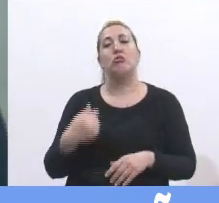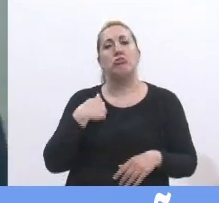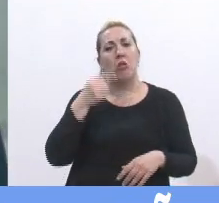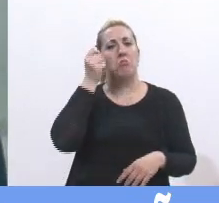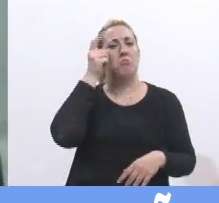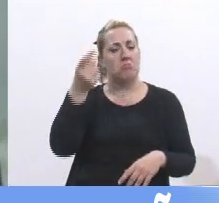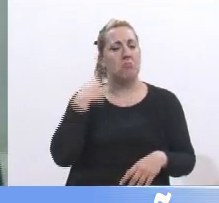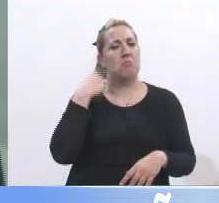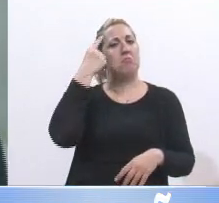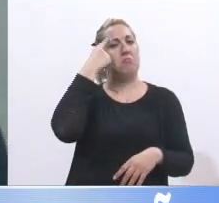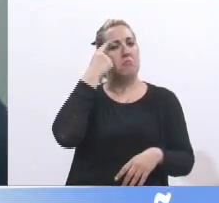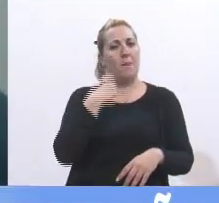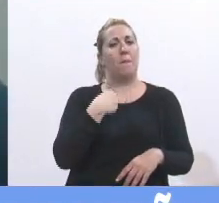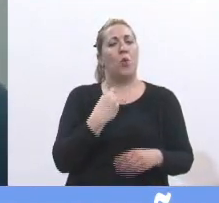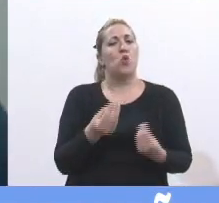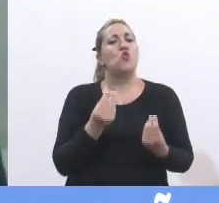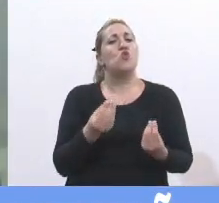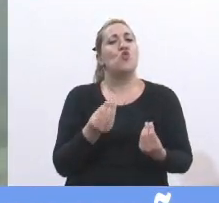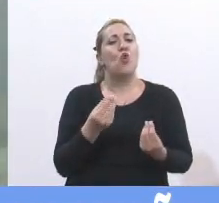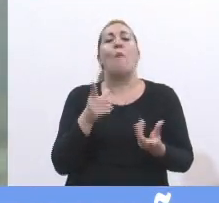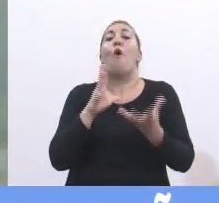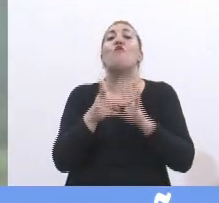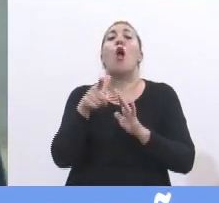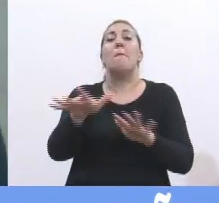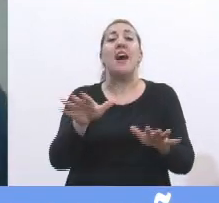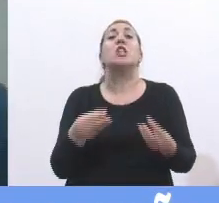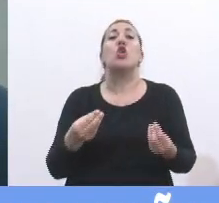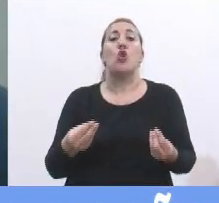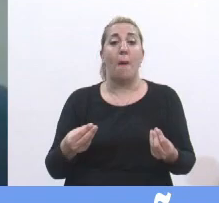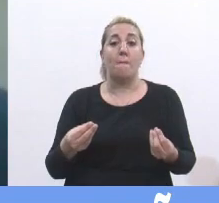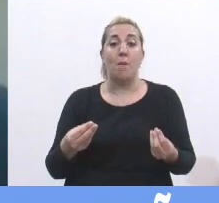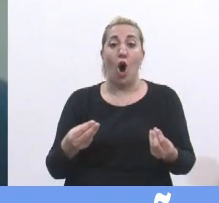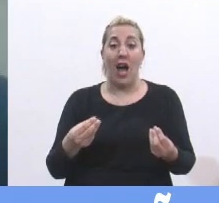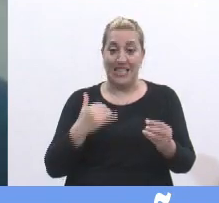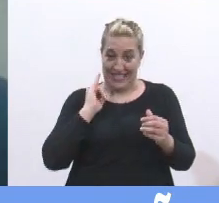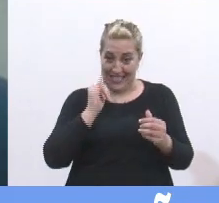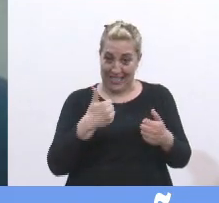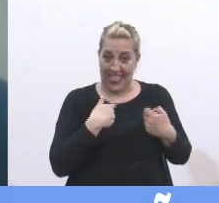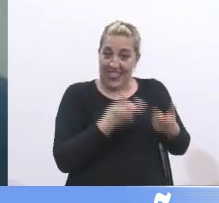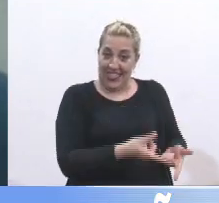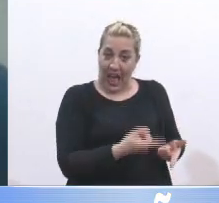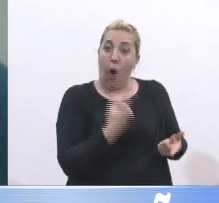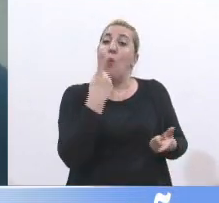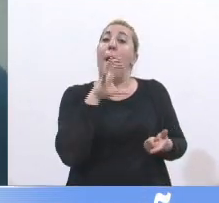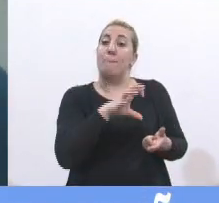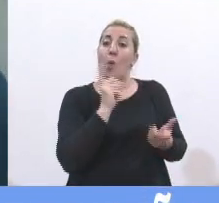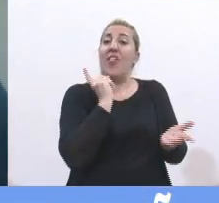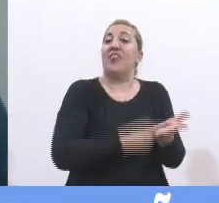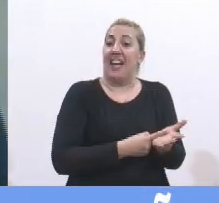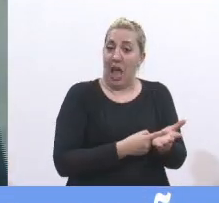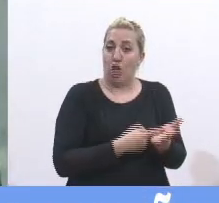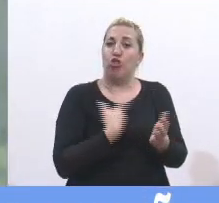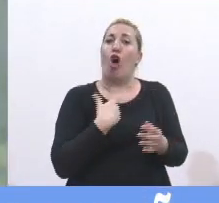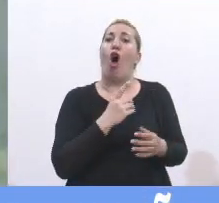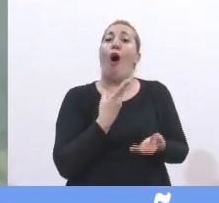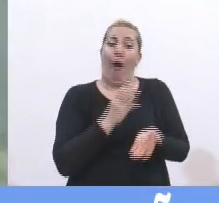pregunto, ¿cómo se llama eso? Le doy por decreto a una provincia dos veces más de lo